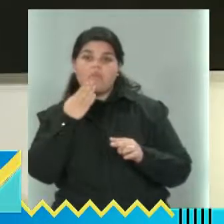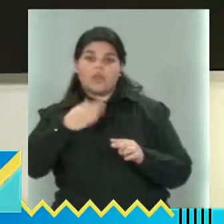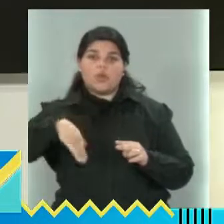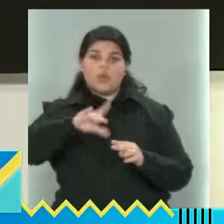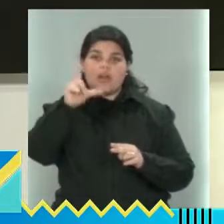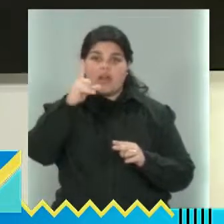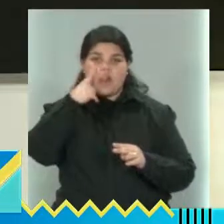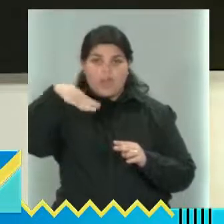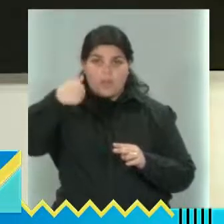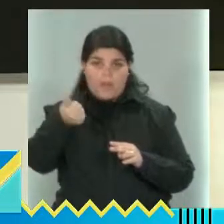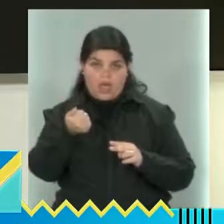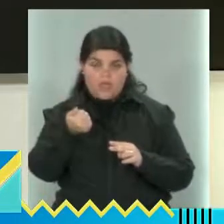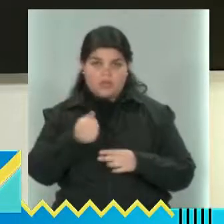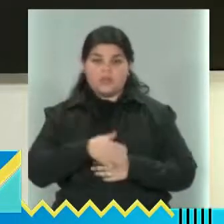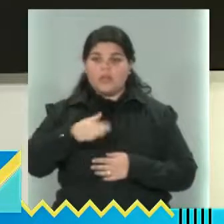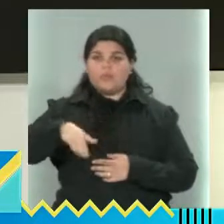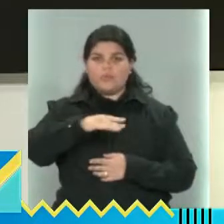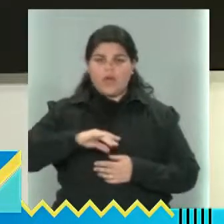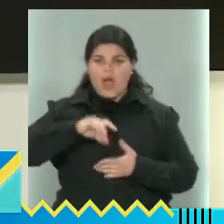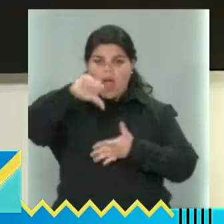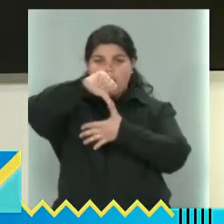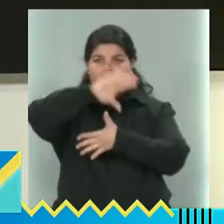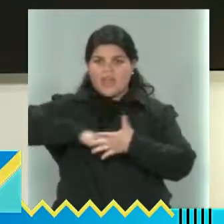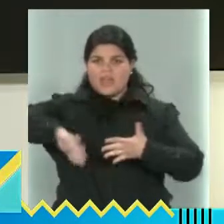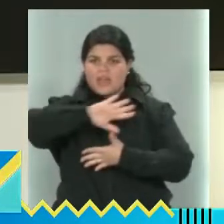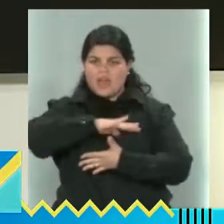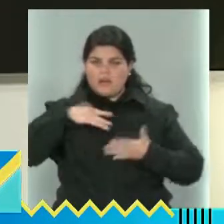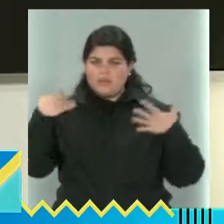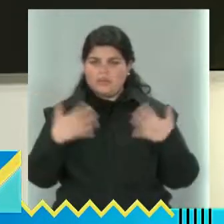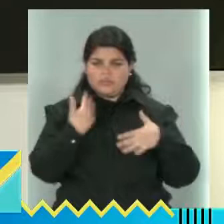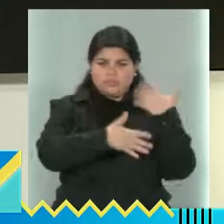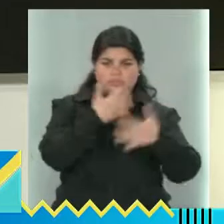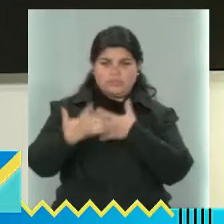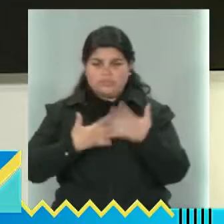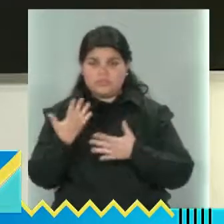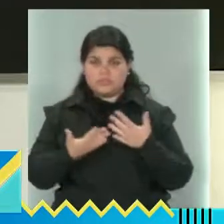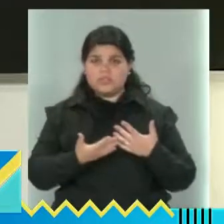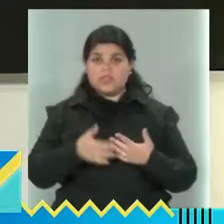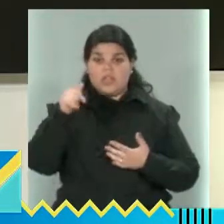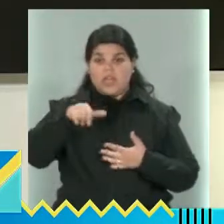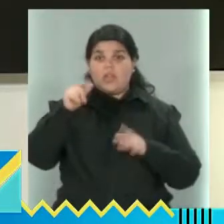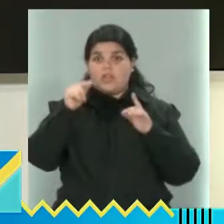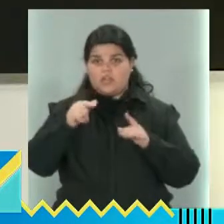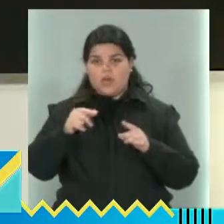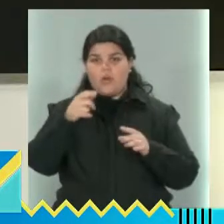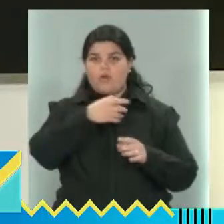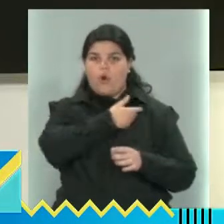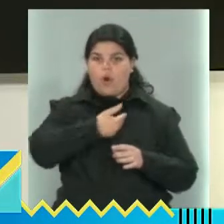en América Latina bastante fuerte. Allí se encontraron los jefes de Estado y de gobierno de los